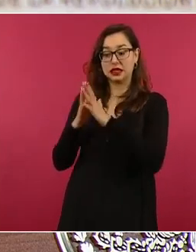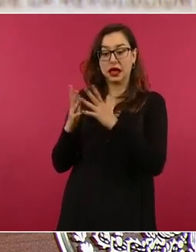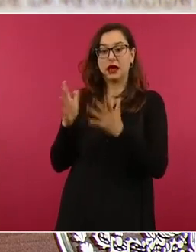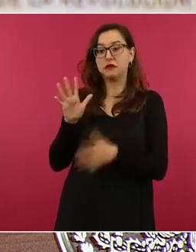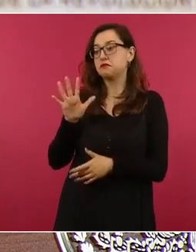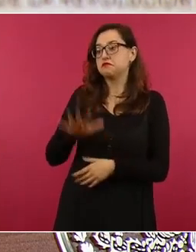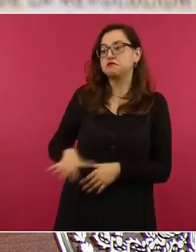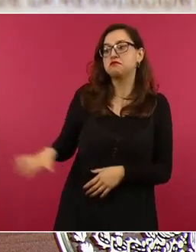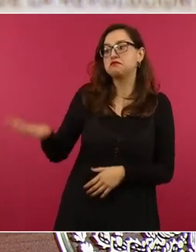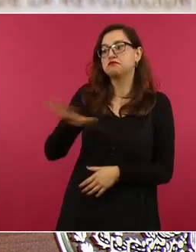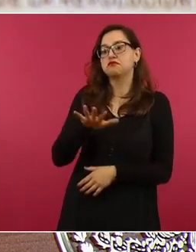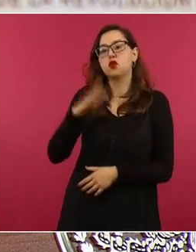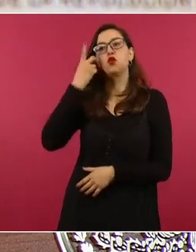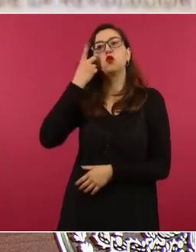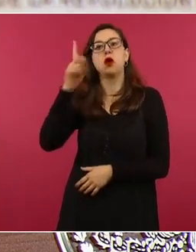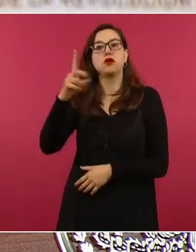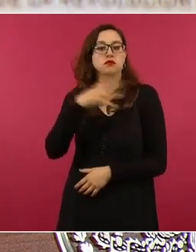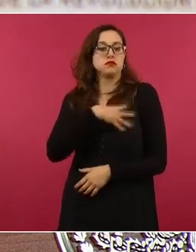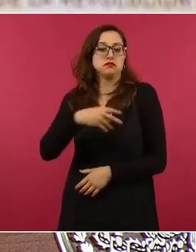no tengo nada más.